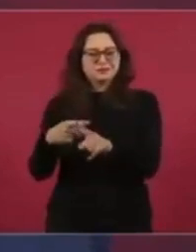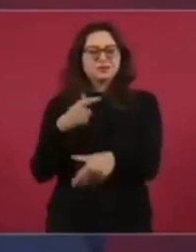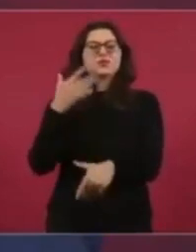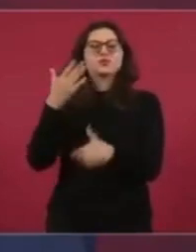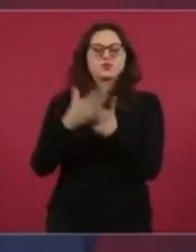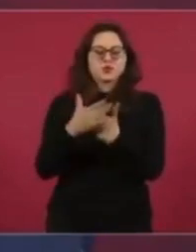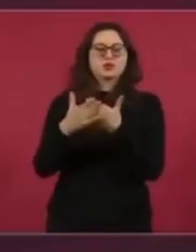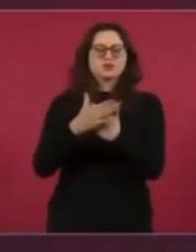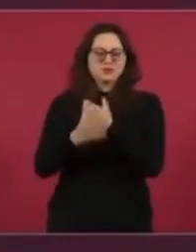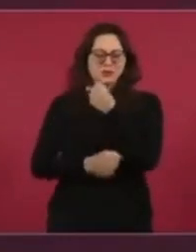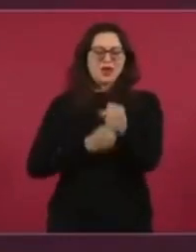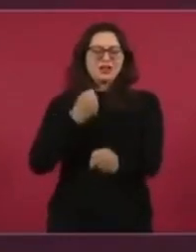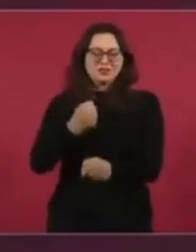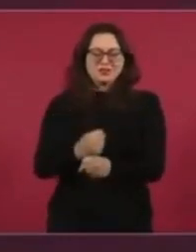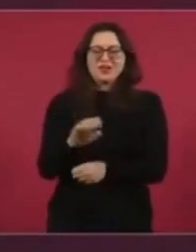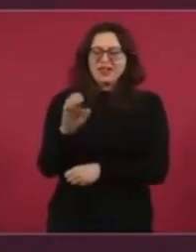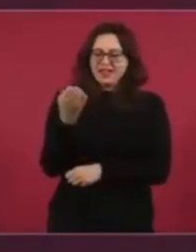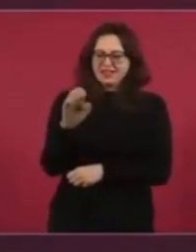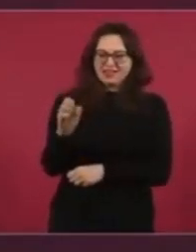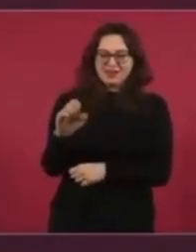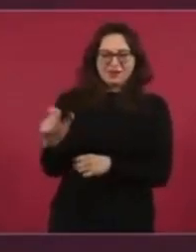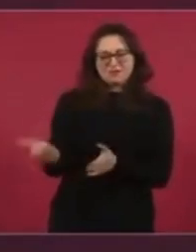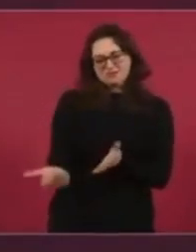del 1 de enero.